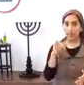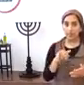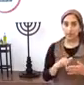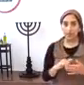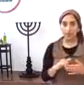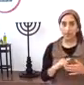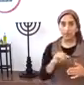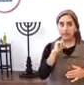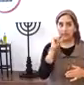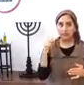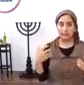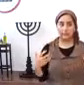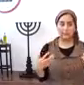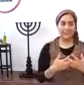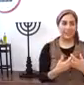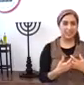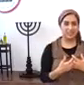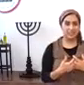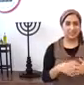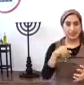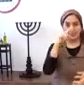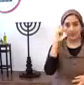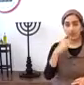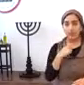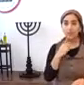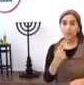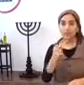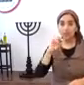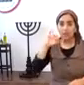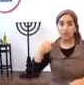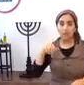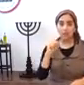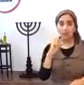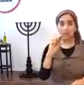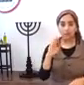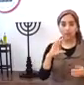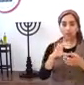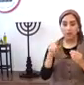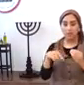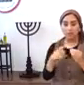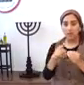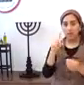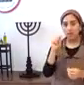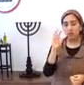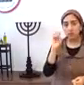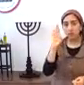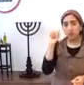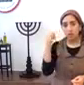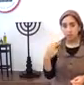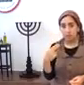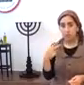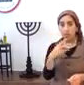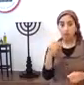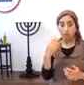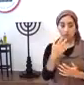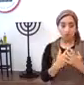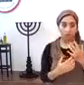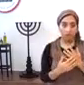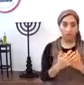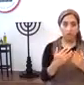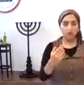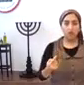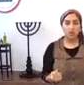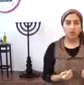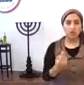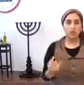Entonces eso era incompatible porque la voz de Jacob mencionaba Torah y